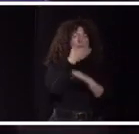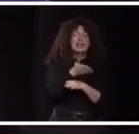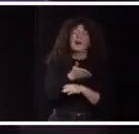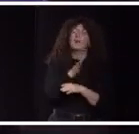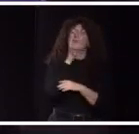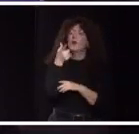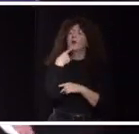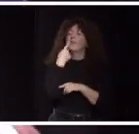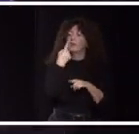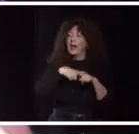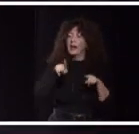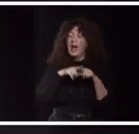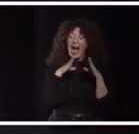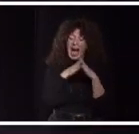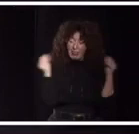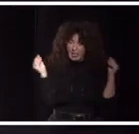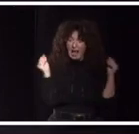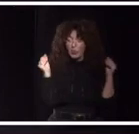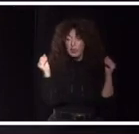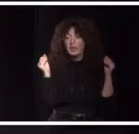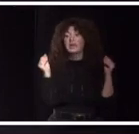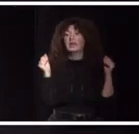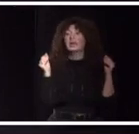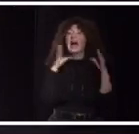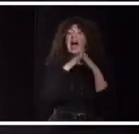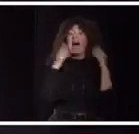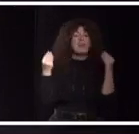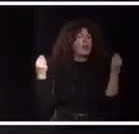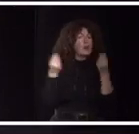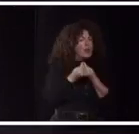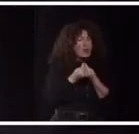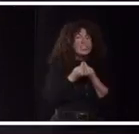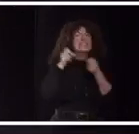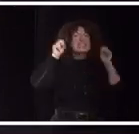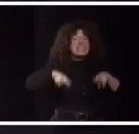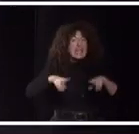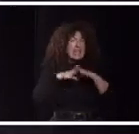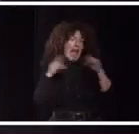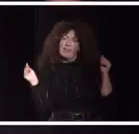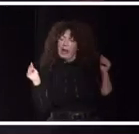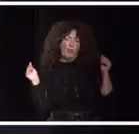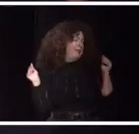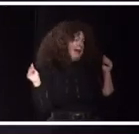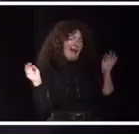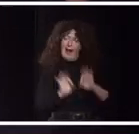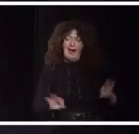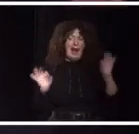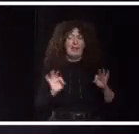cosa, con Andalucía todo, sin Andalucía nada. Así que un abrazo